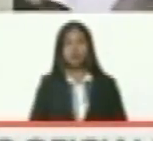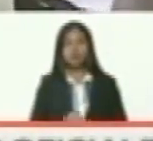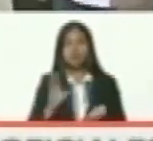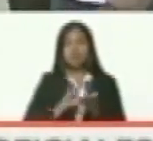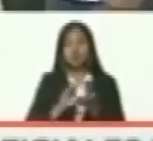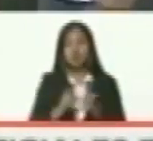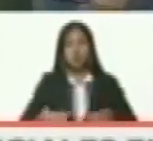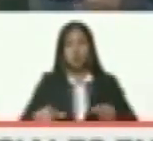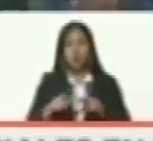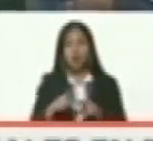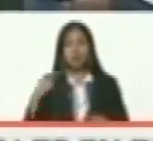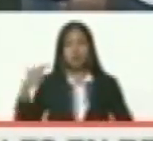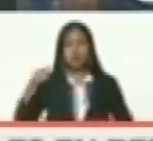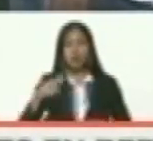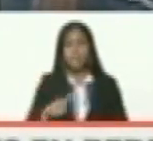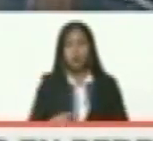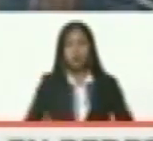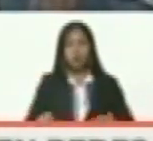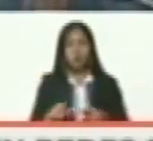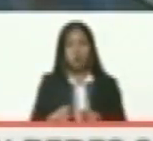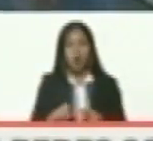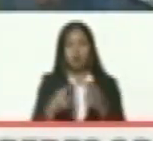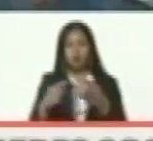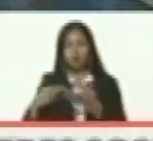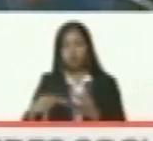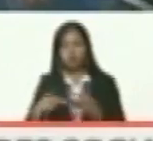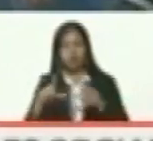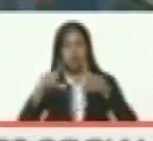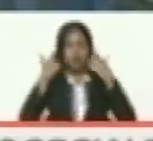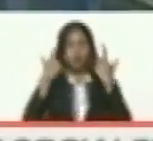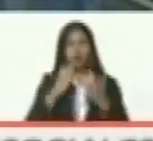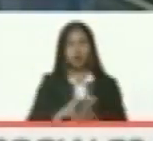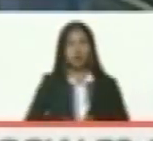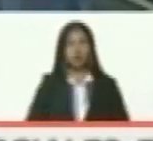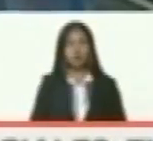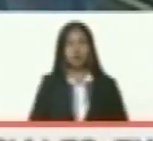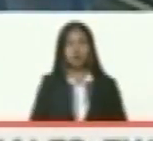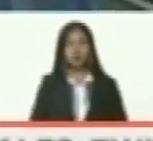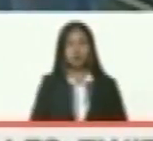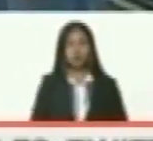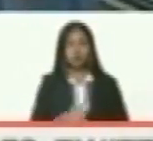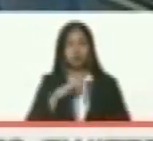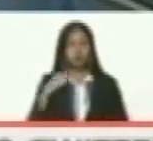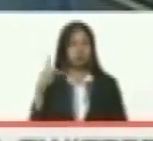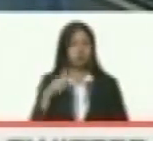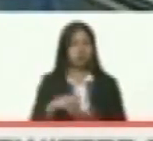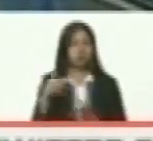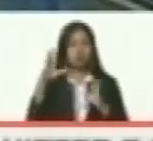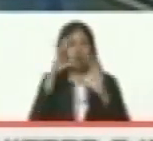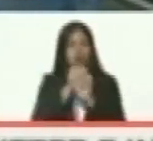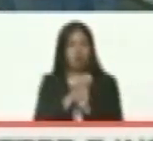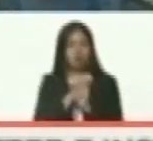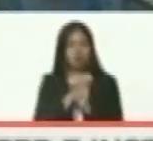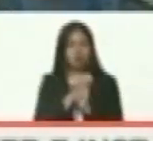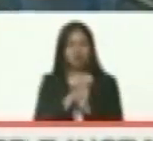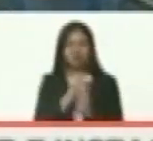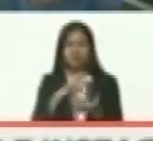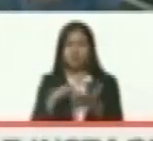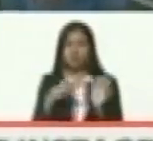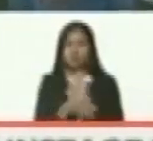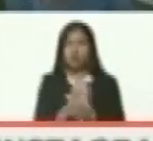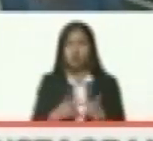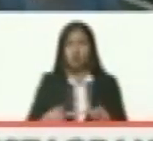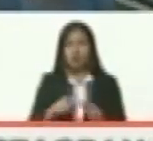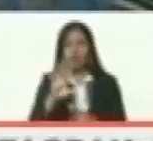de transporte de la zona occidental de La Guaira. Correcto. Allá estuvimos, sí. Una noche, me acuerdo. Usted inauguró eso